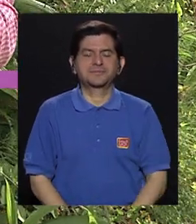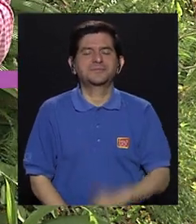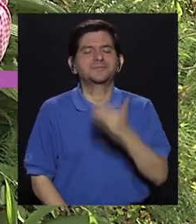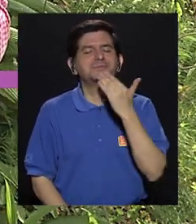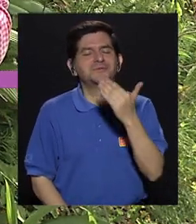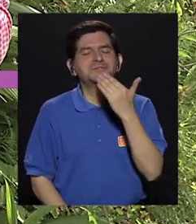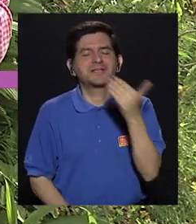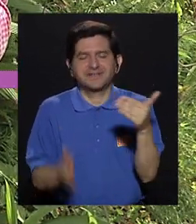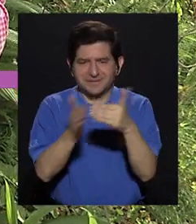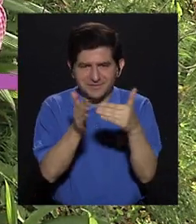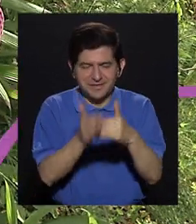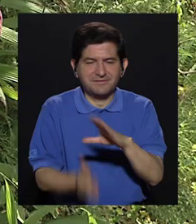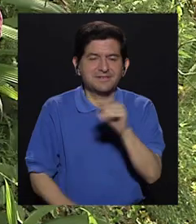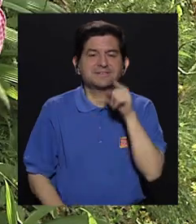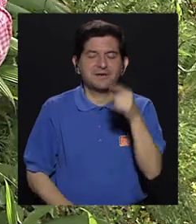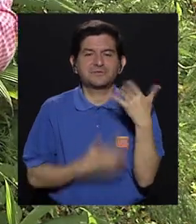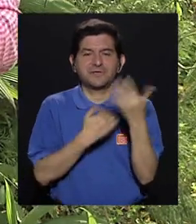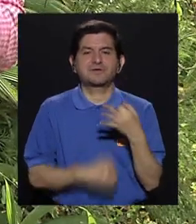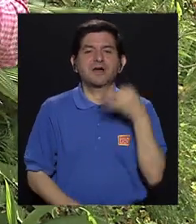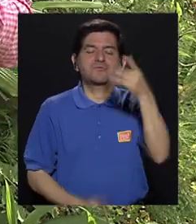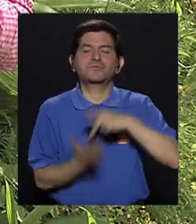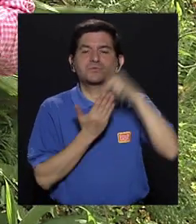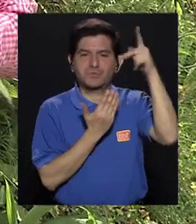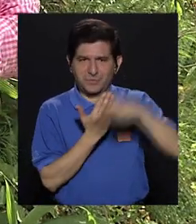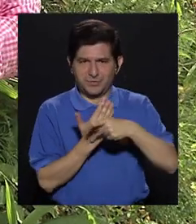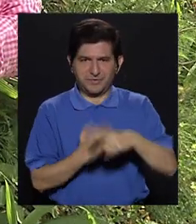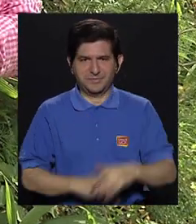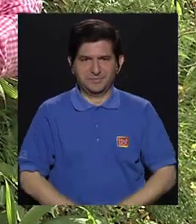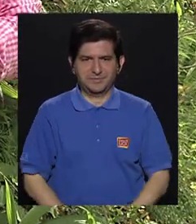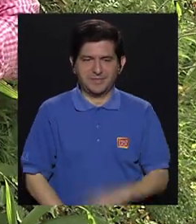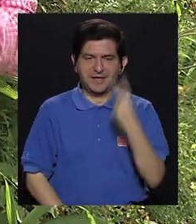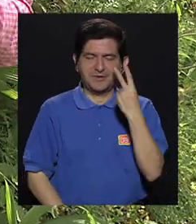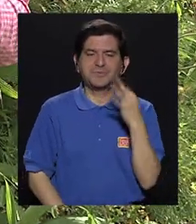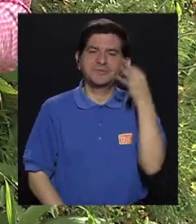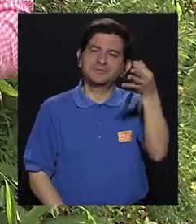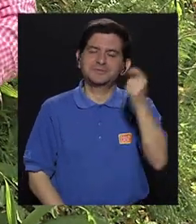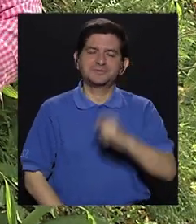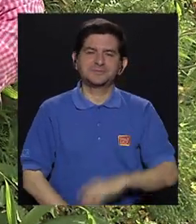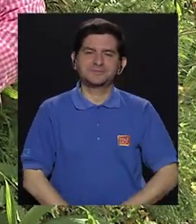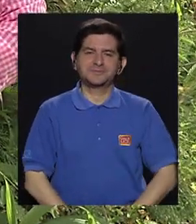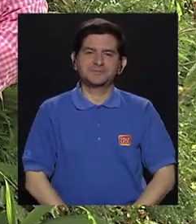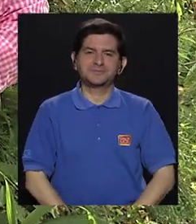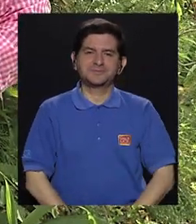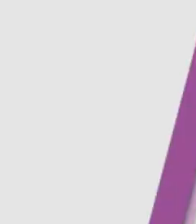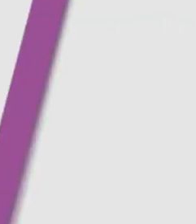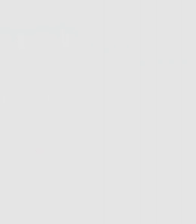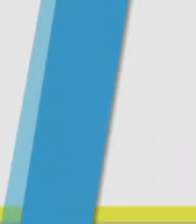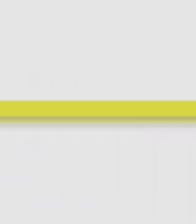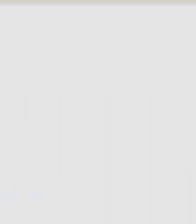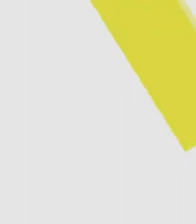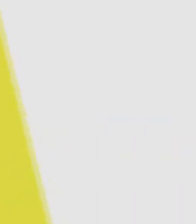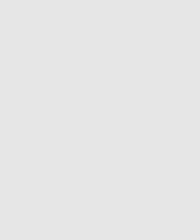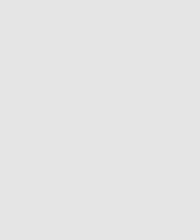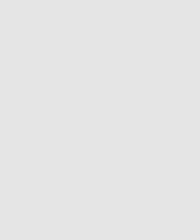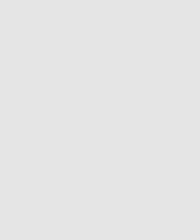2511-6959. Nuevamente, muchísimas gracias y los esperamos en nuestra siguiente edición. Hasta pronto. Así es.